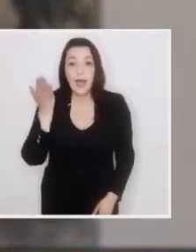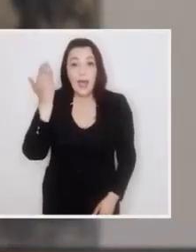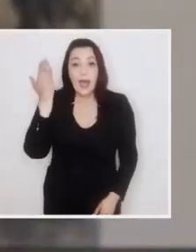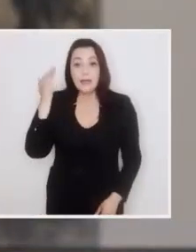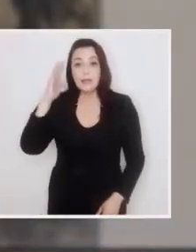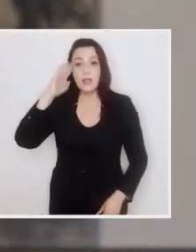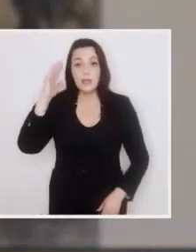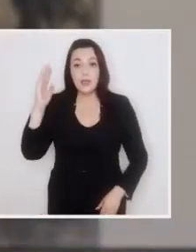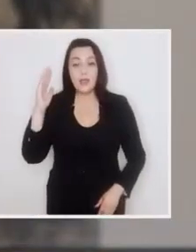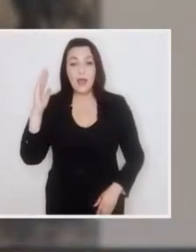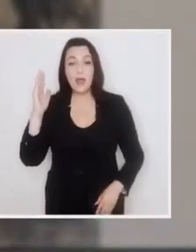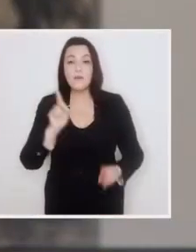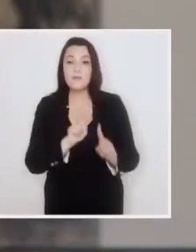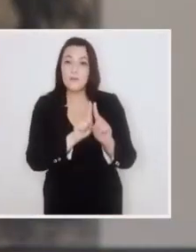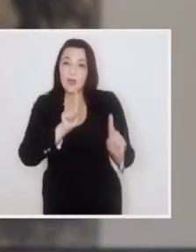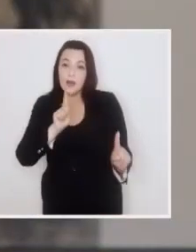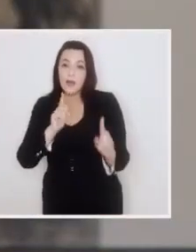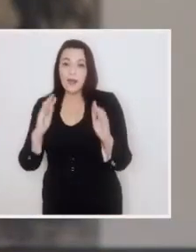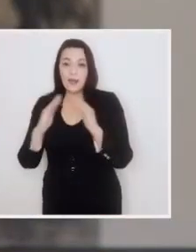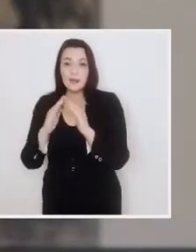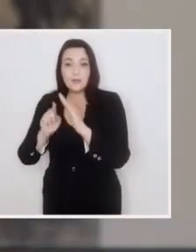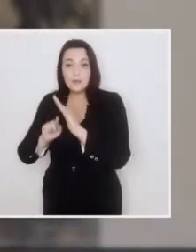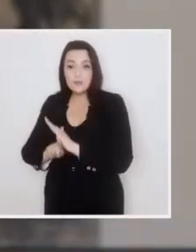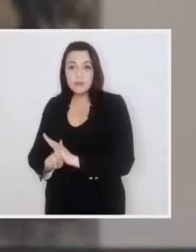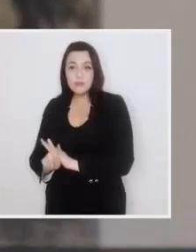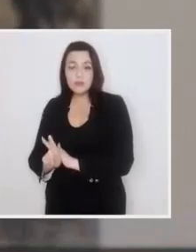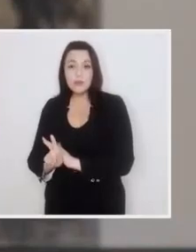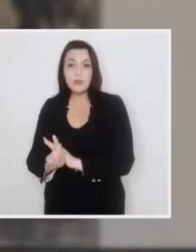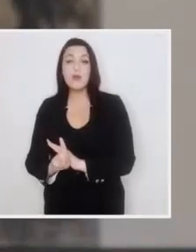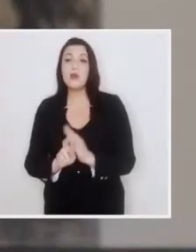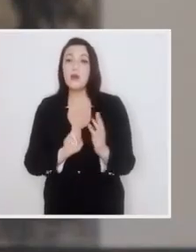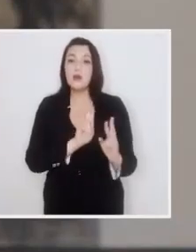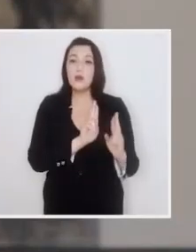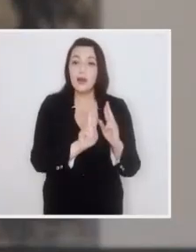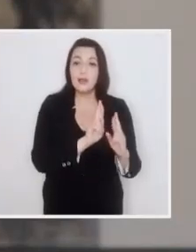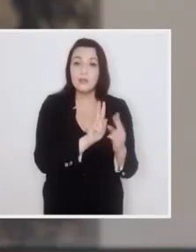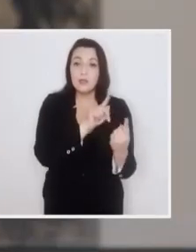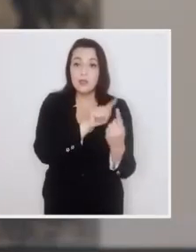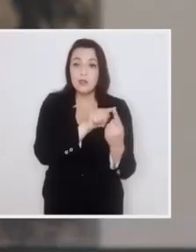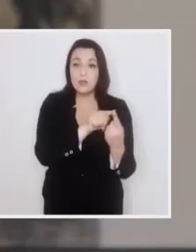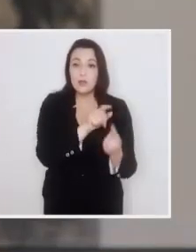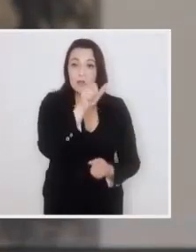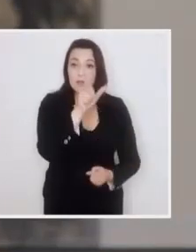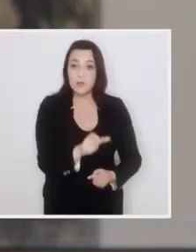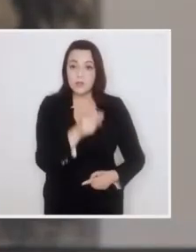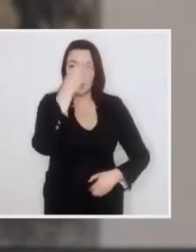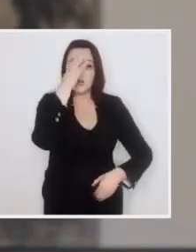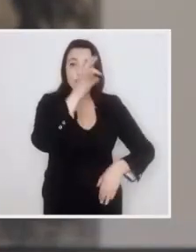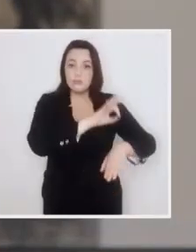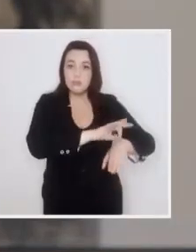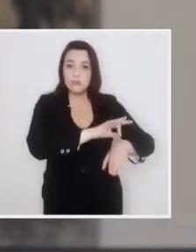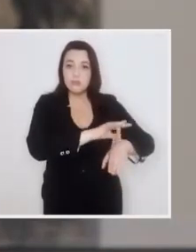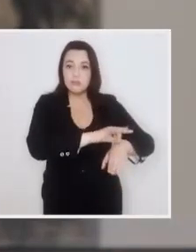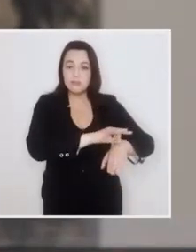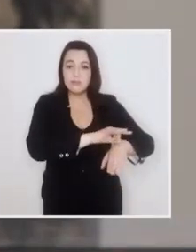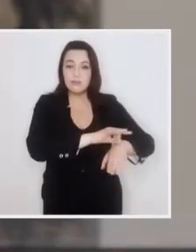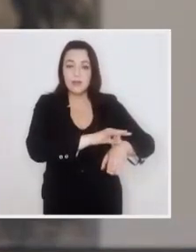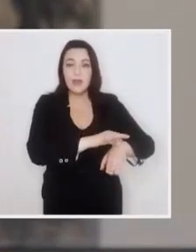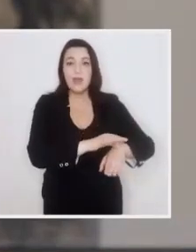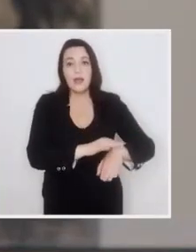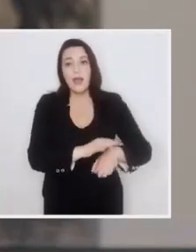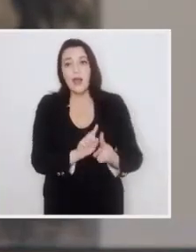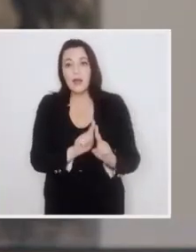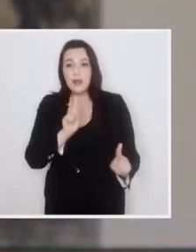Hace algunos días tuve que aislarme por ser contacto estrecho. Alejada un poco del ruido de la